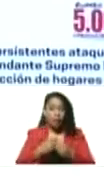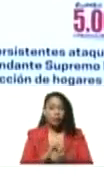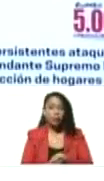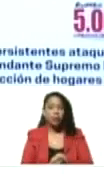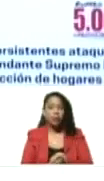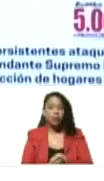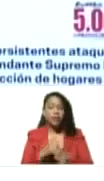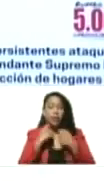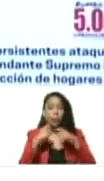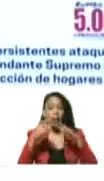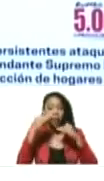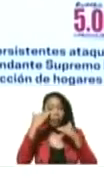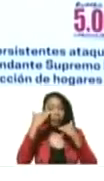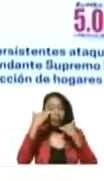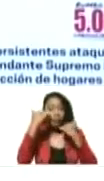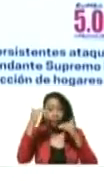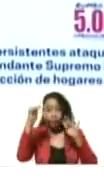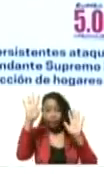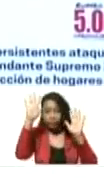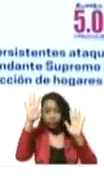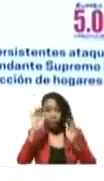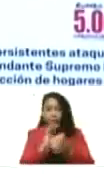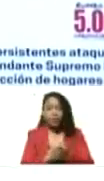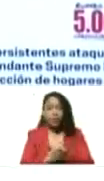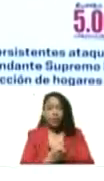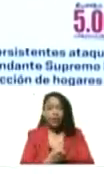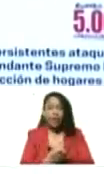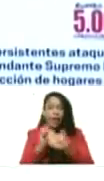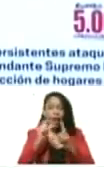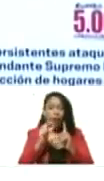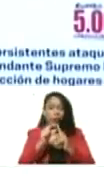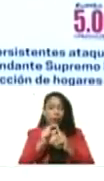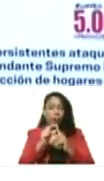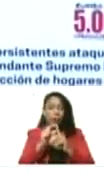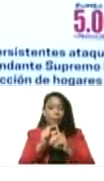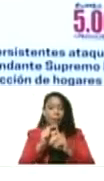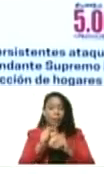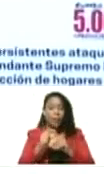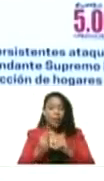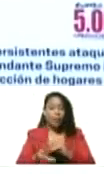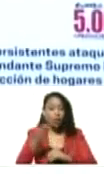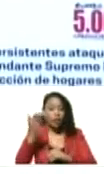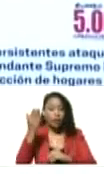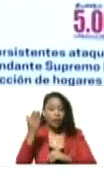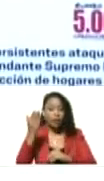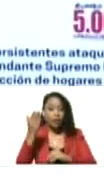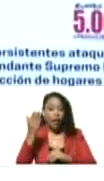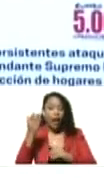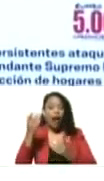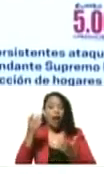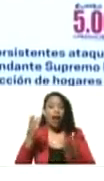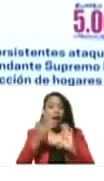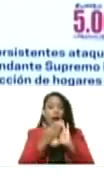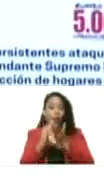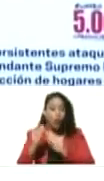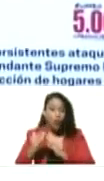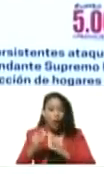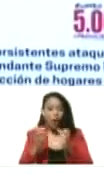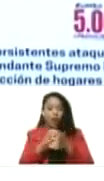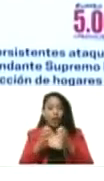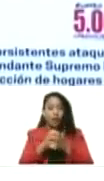se pierde de vista. Y el factor clave, presidente, ha sido el poder popular. Los equipos de calle, de comunidad, de VC,